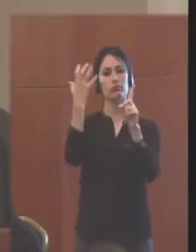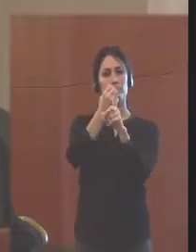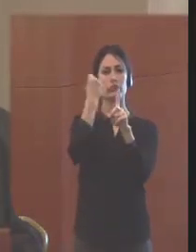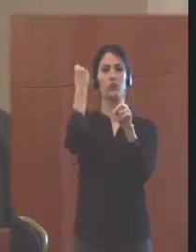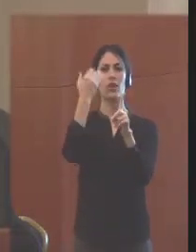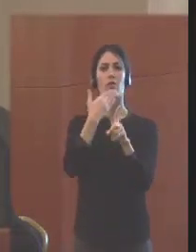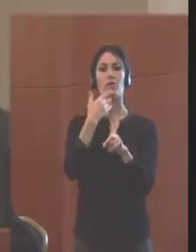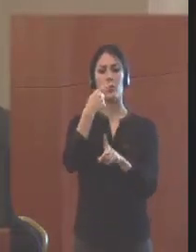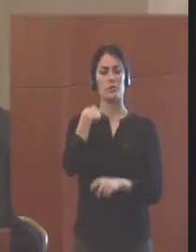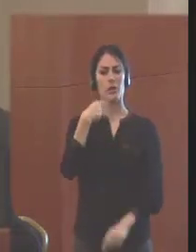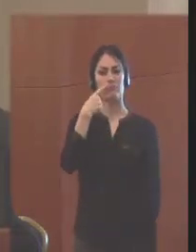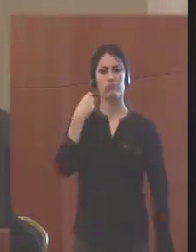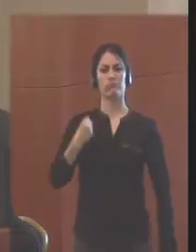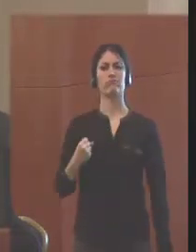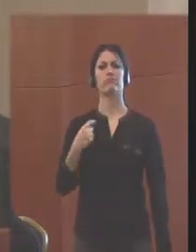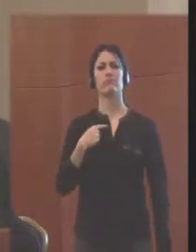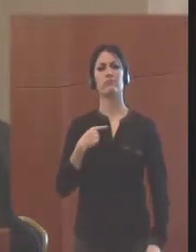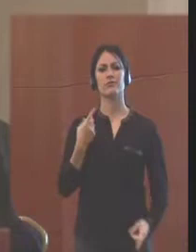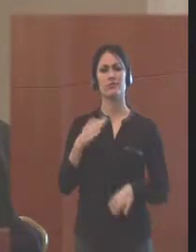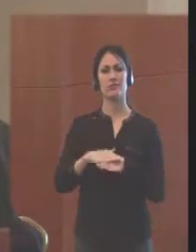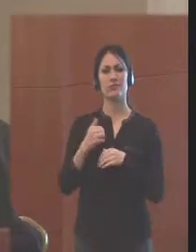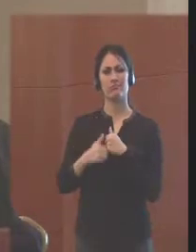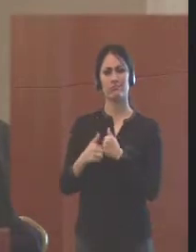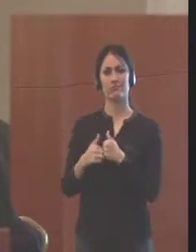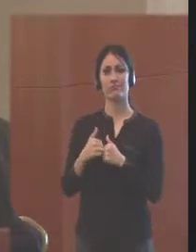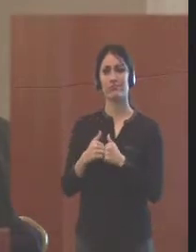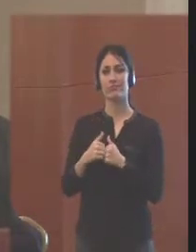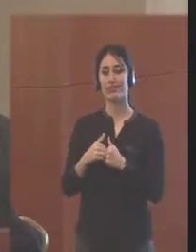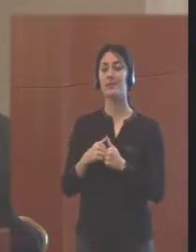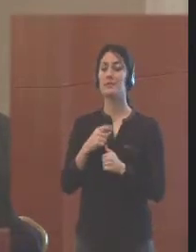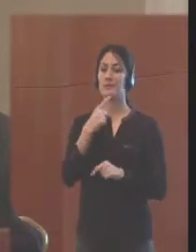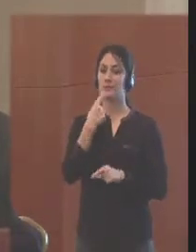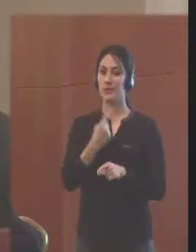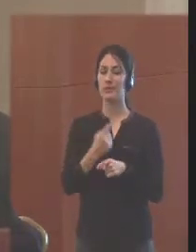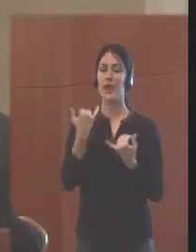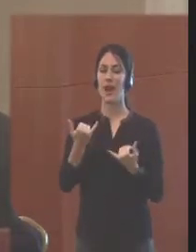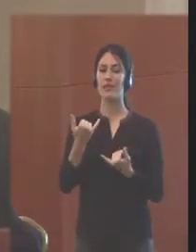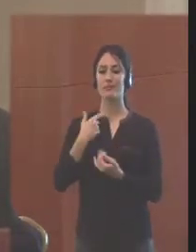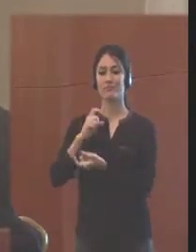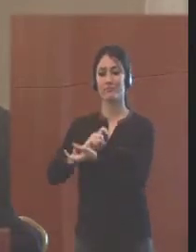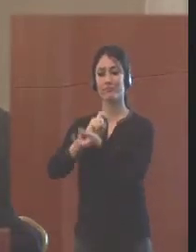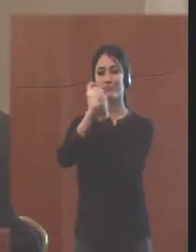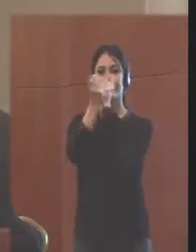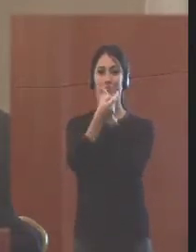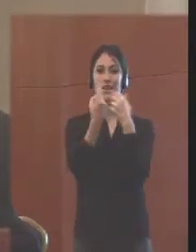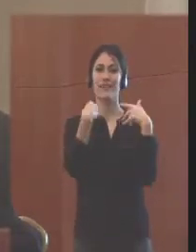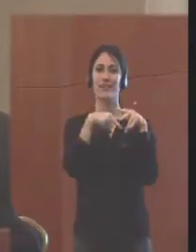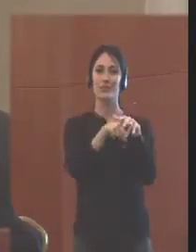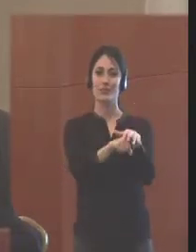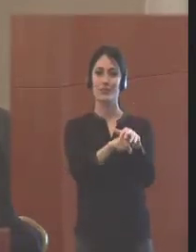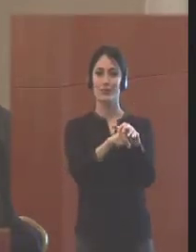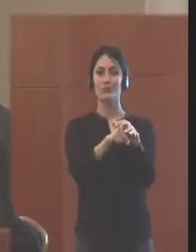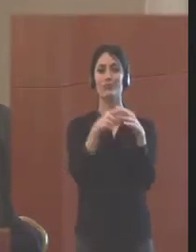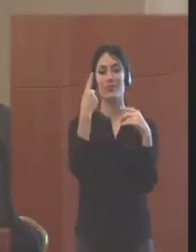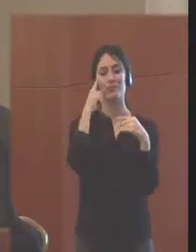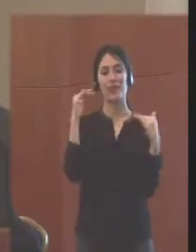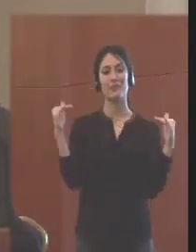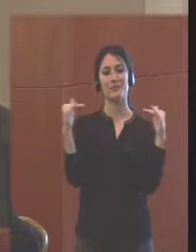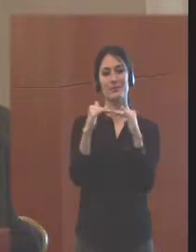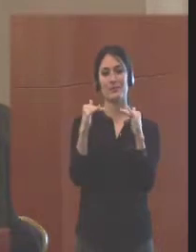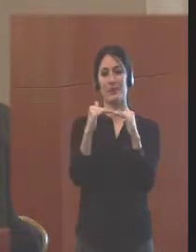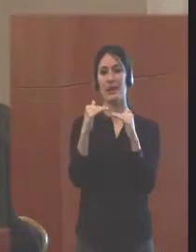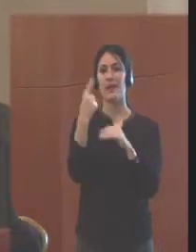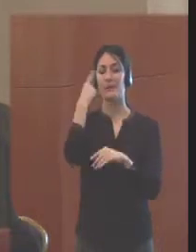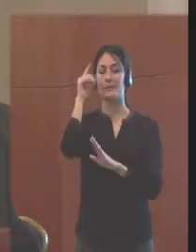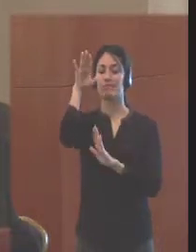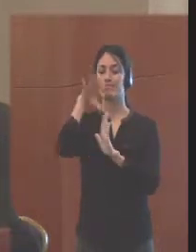visión machista del desastre para pasar a la inclusión e igualdad en la gestión